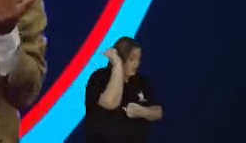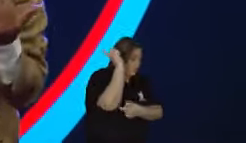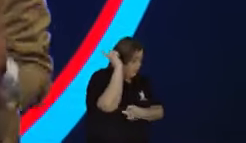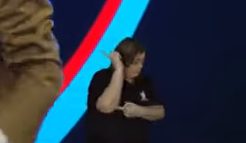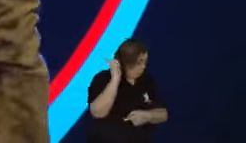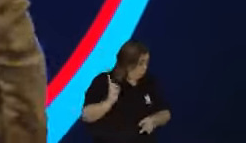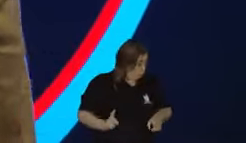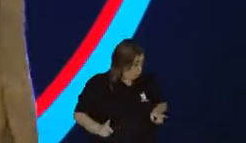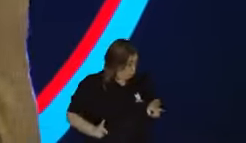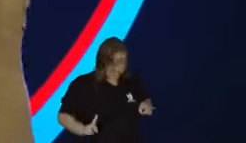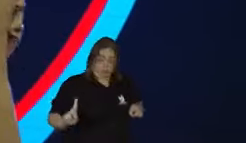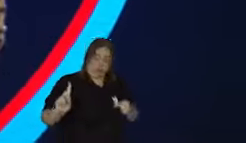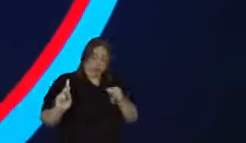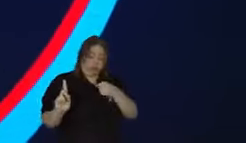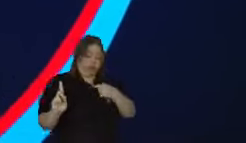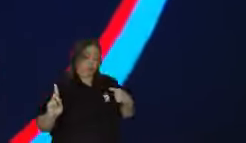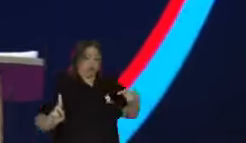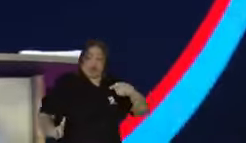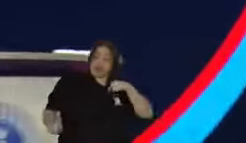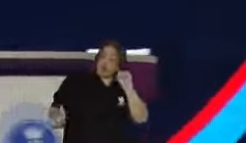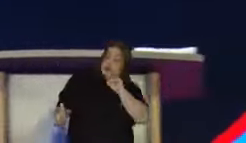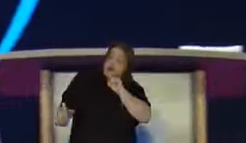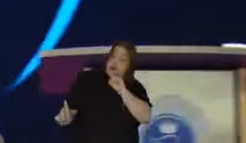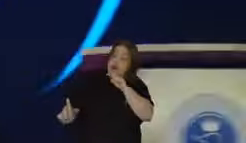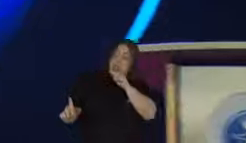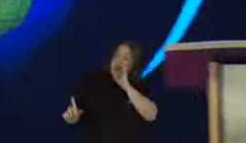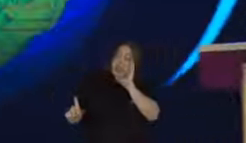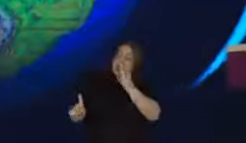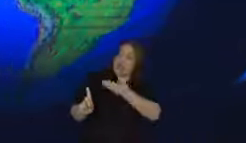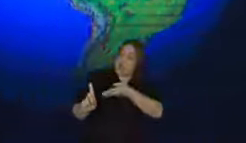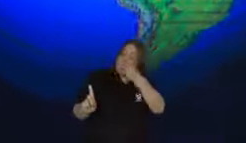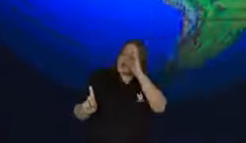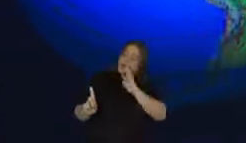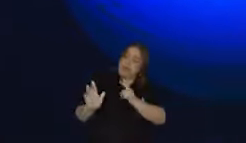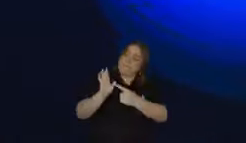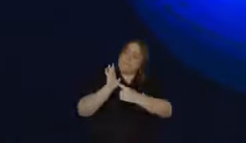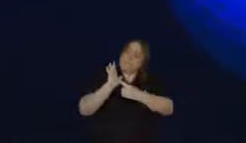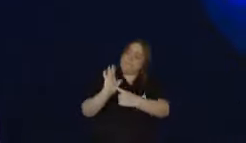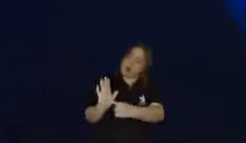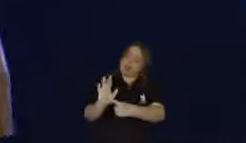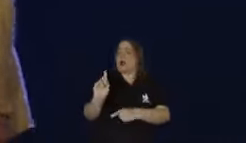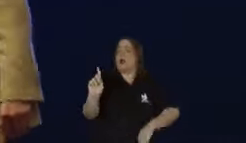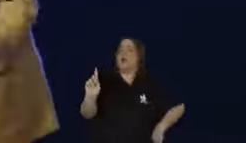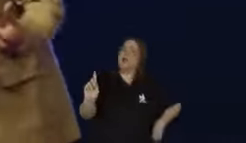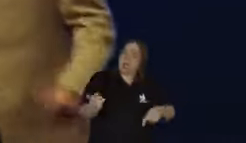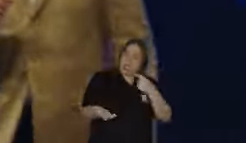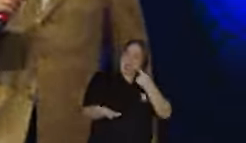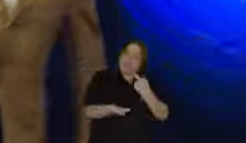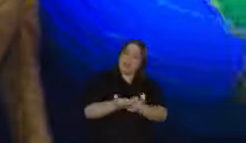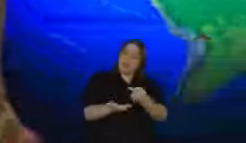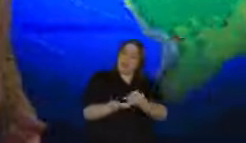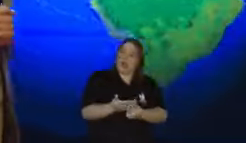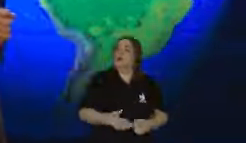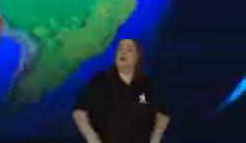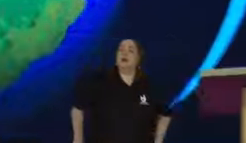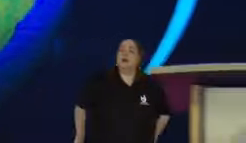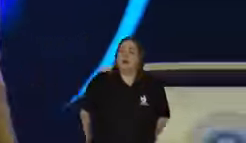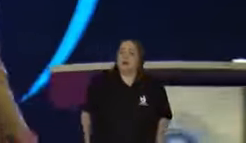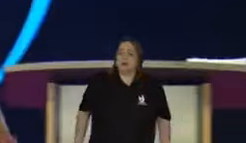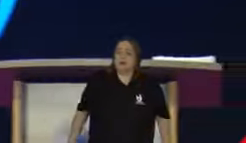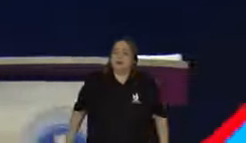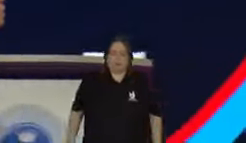Hijo de Dios, a ver, lo provoca. Si eres, muestra, demuestra, vamos, a ver si te animas,